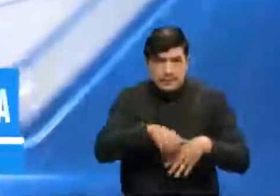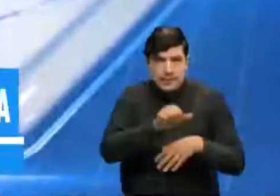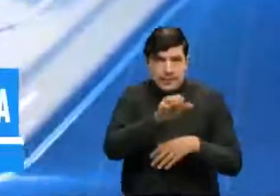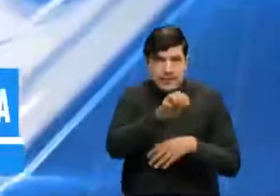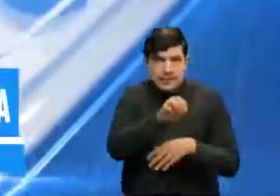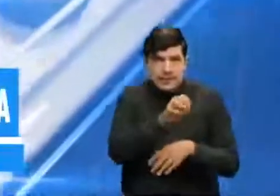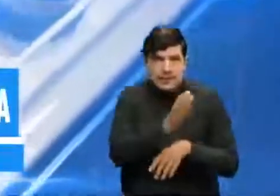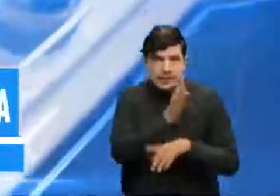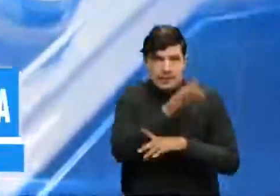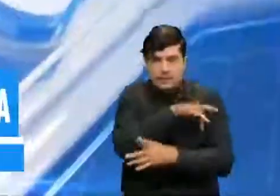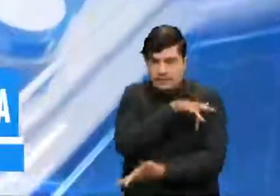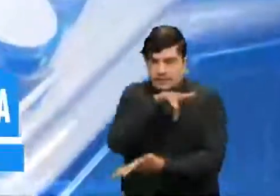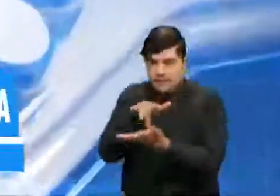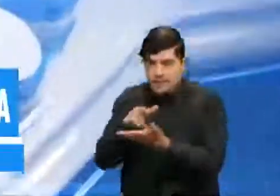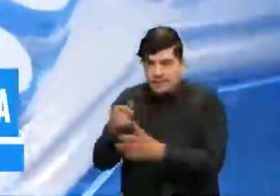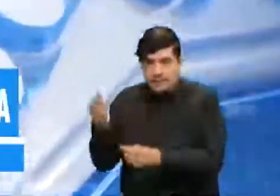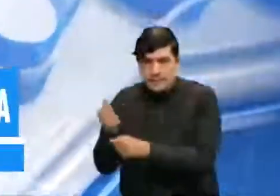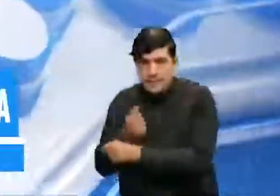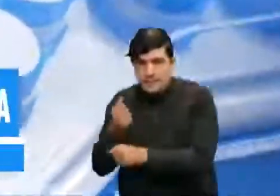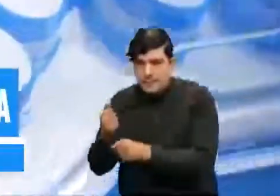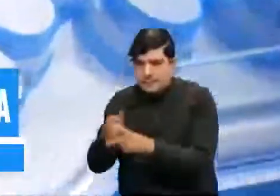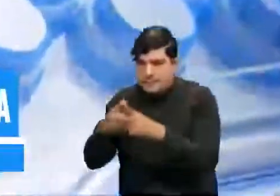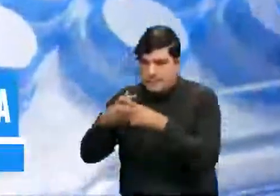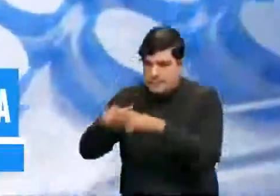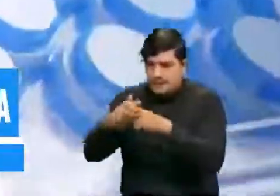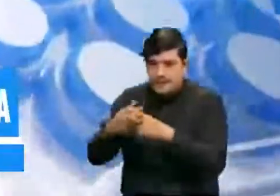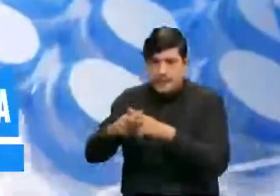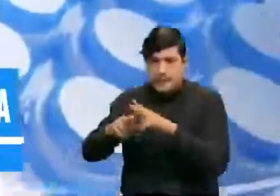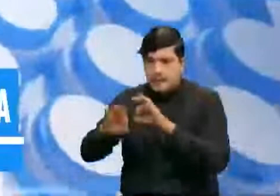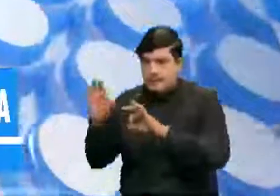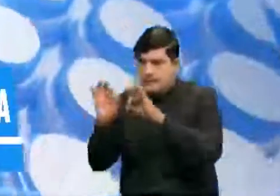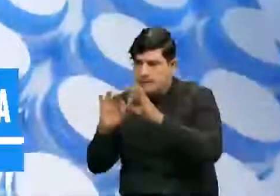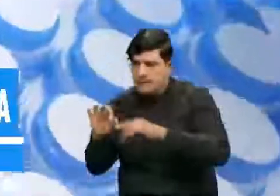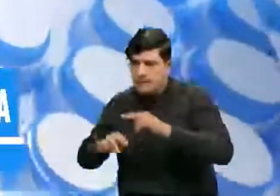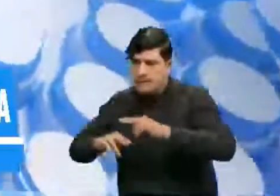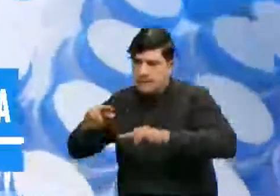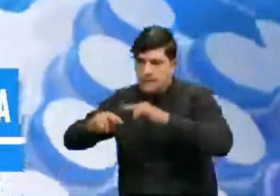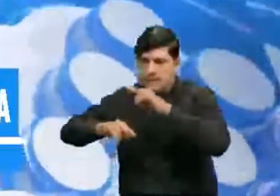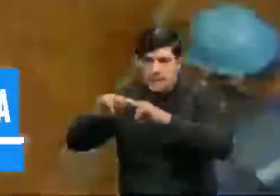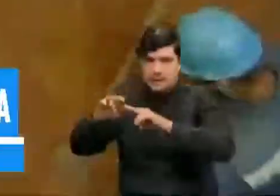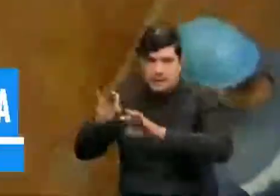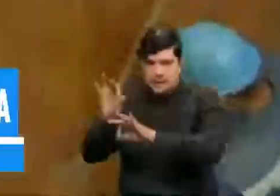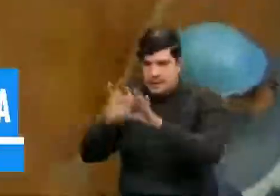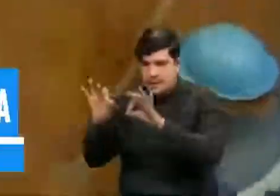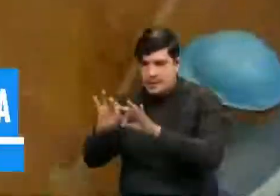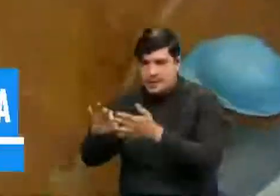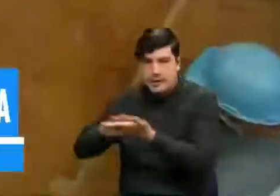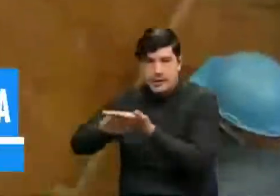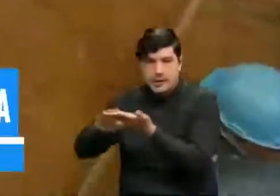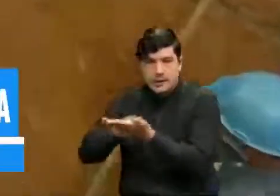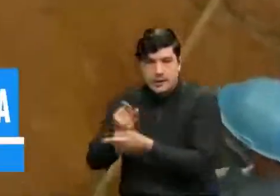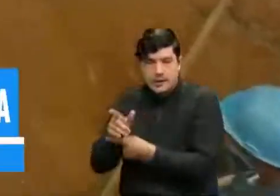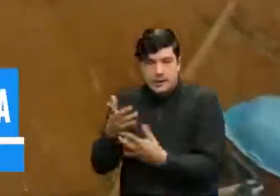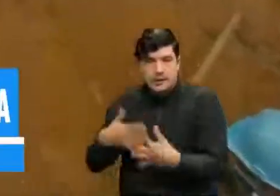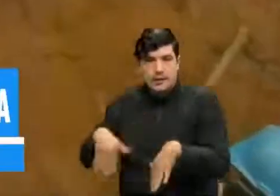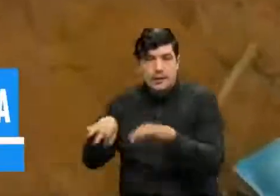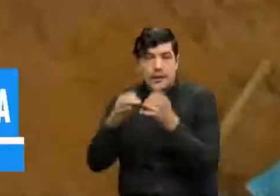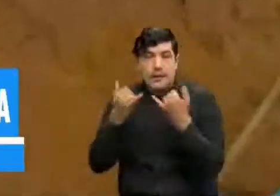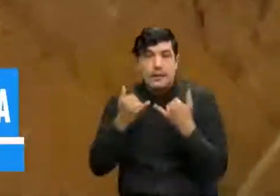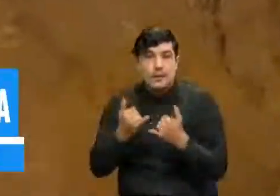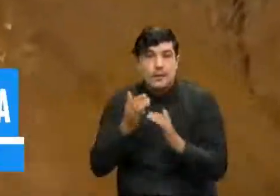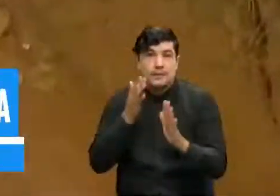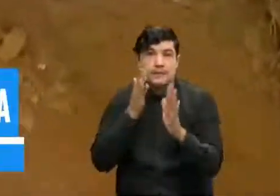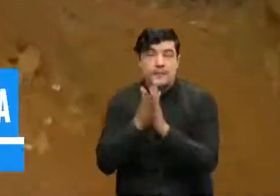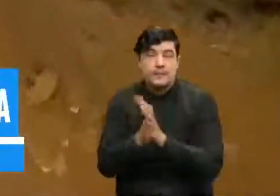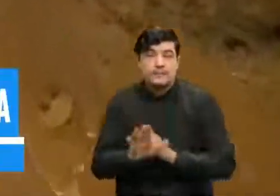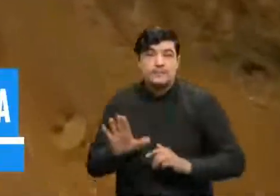de Bucaramanga se encuentran haciendo su proceso de tapar el hueco, lo importante que es. En este momento debo contar a nuestros